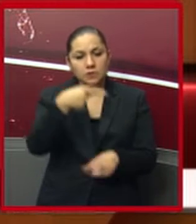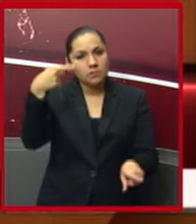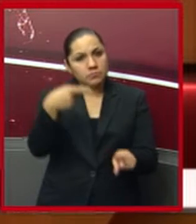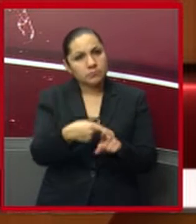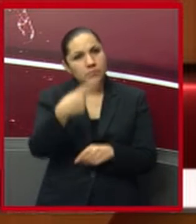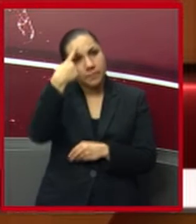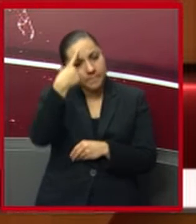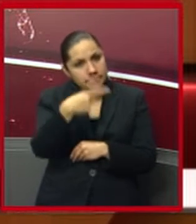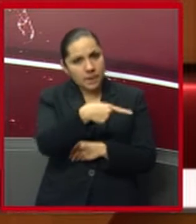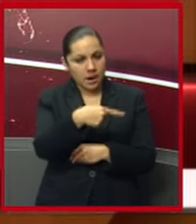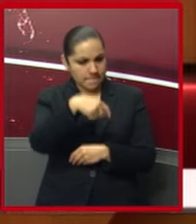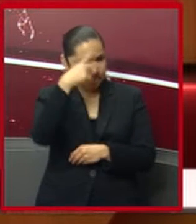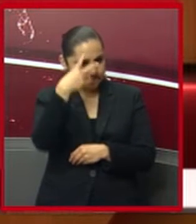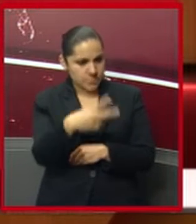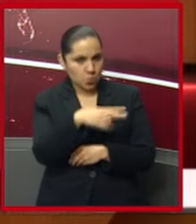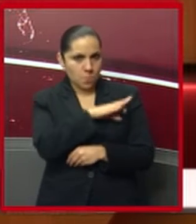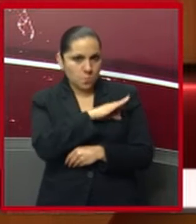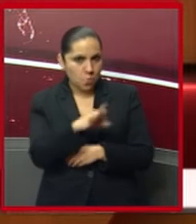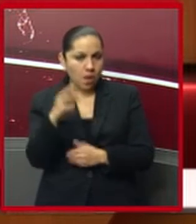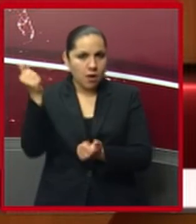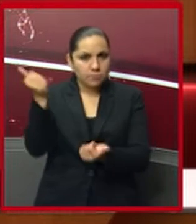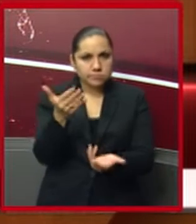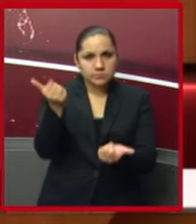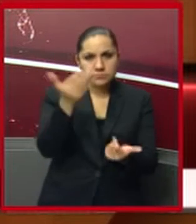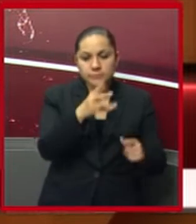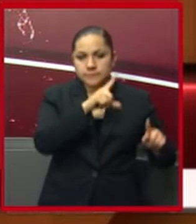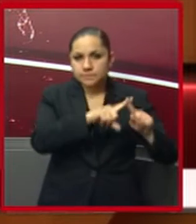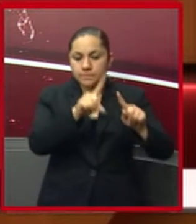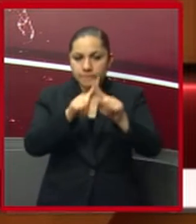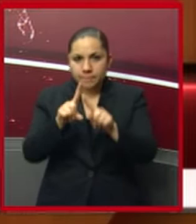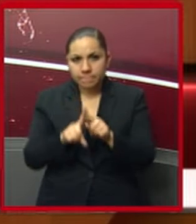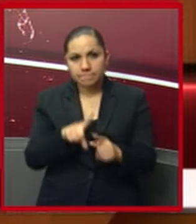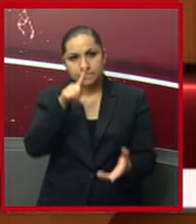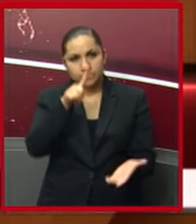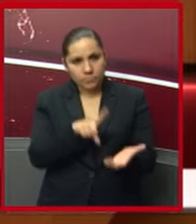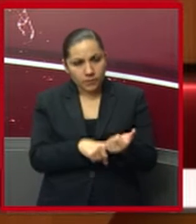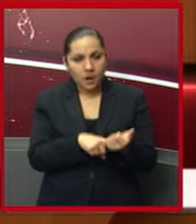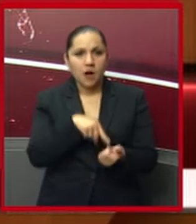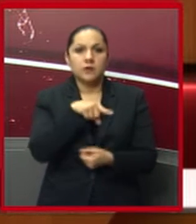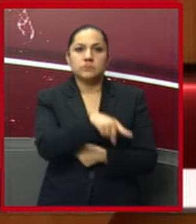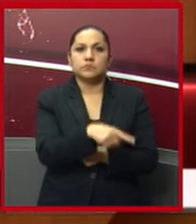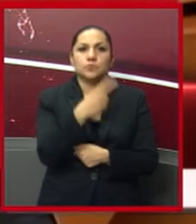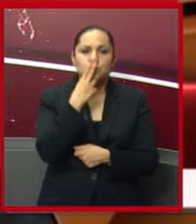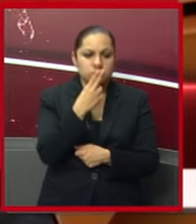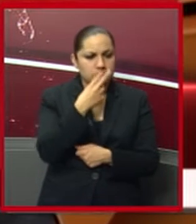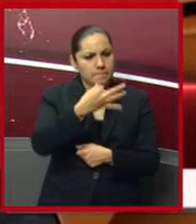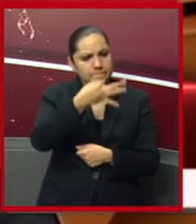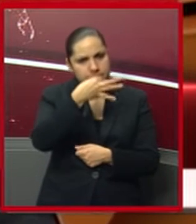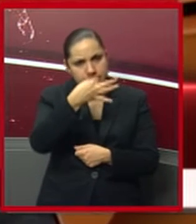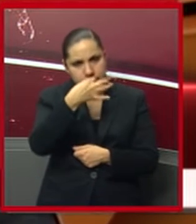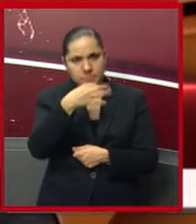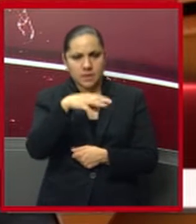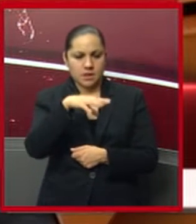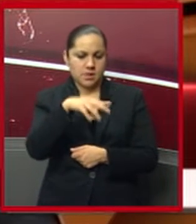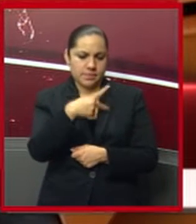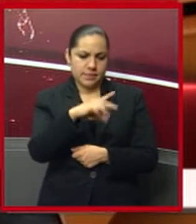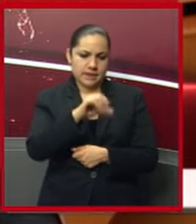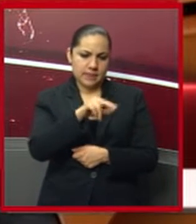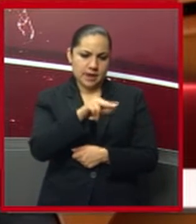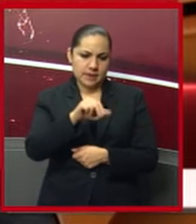nuestro país una industria de producción nacional de medicamentos con cannabis. Sobre